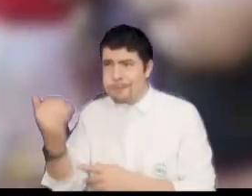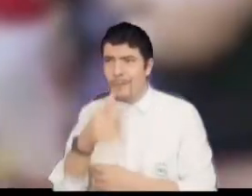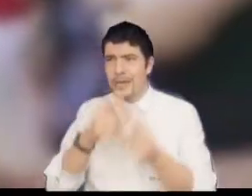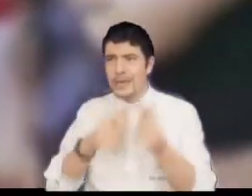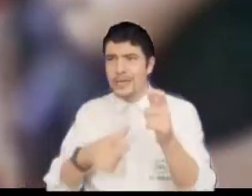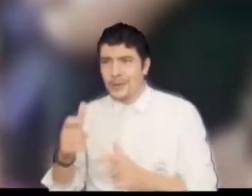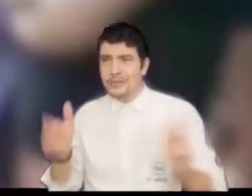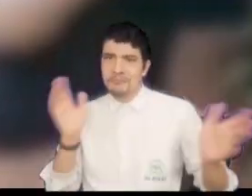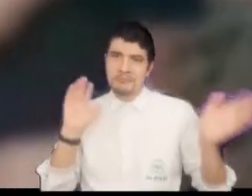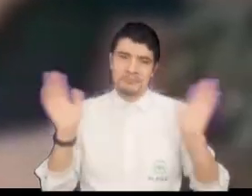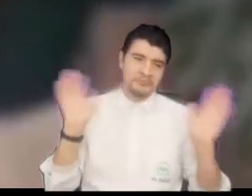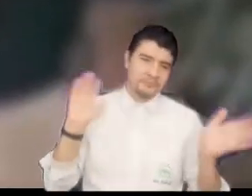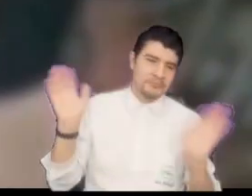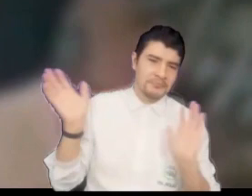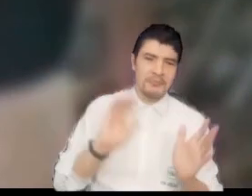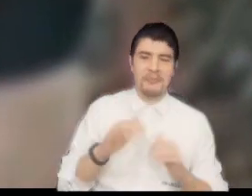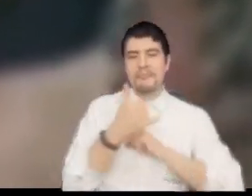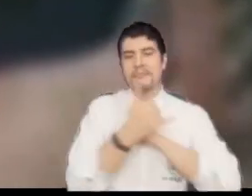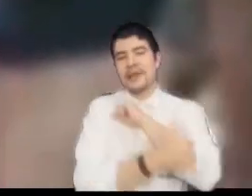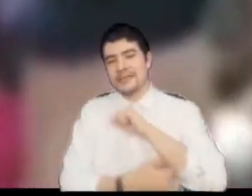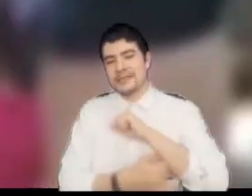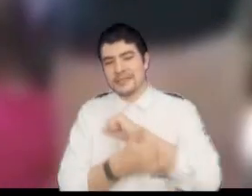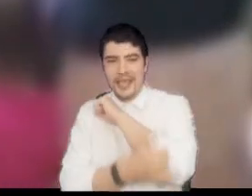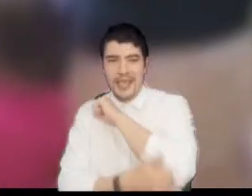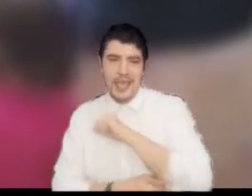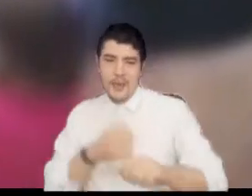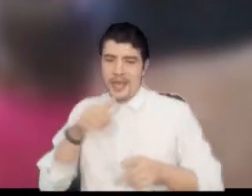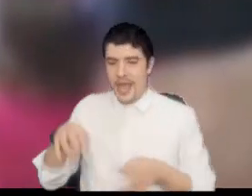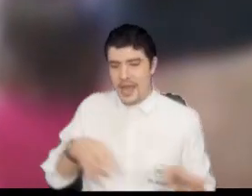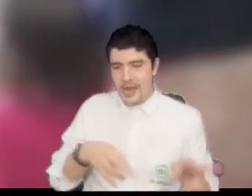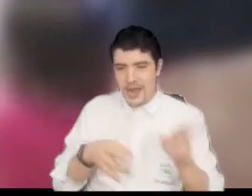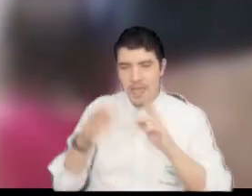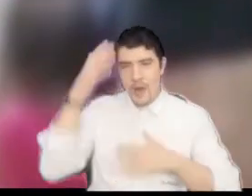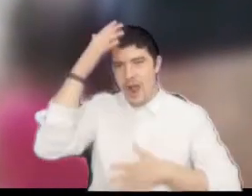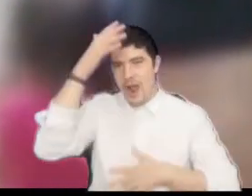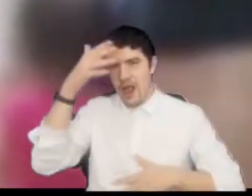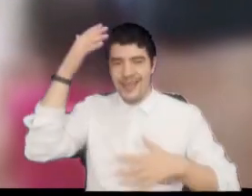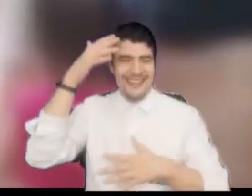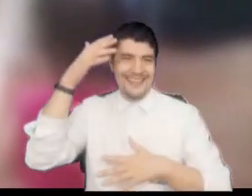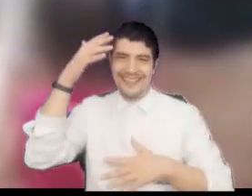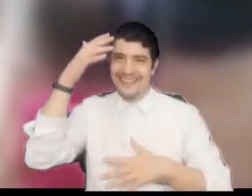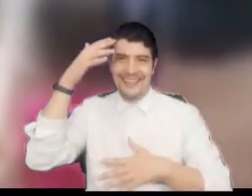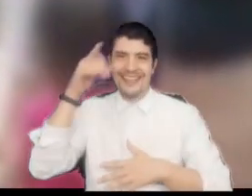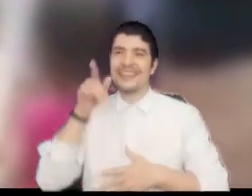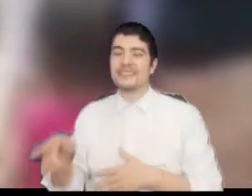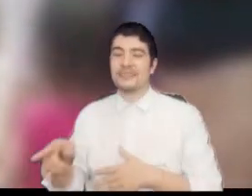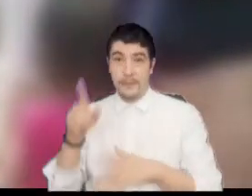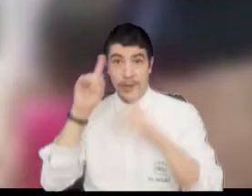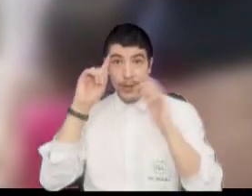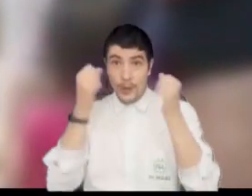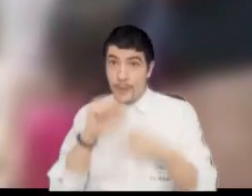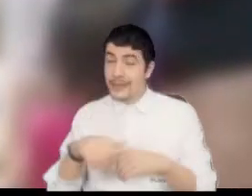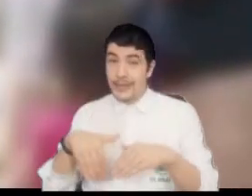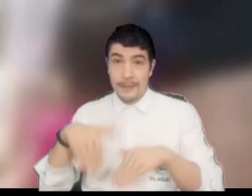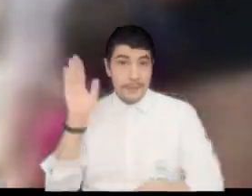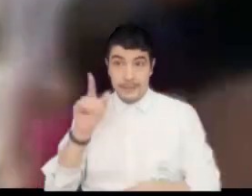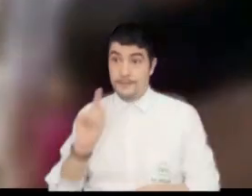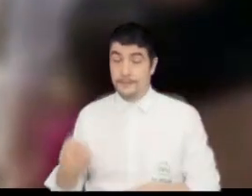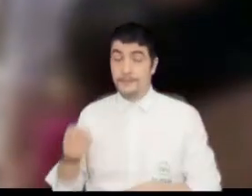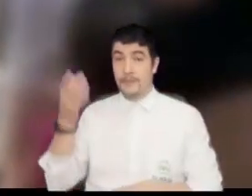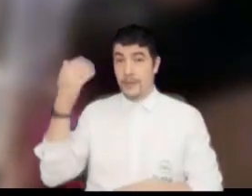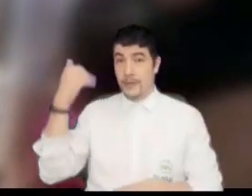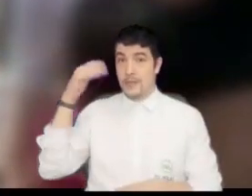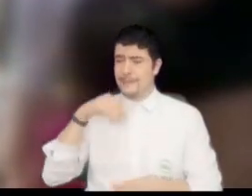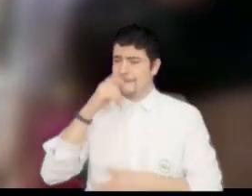paseo, de olla, bañándose en los ríos. Lo preocupante de esto es que a pesar de los controles que se han desarrollado y de la cantidad de comparendos que